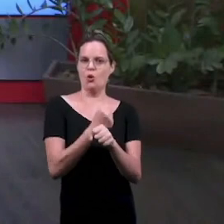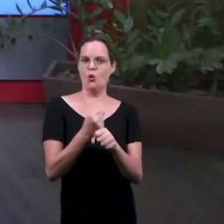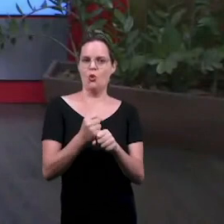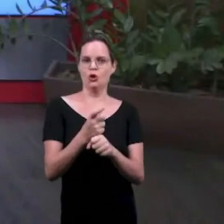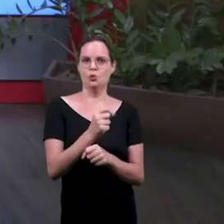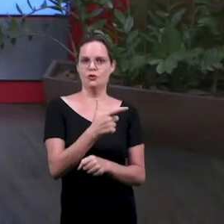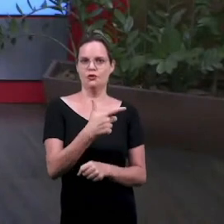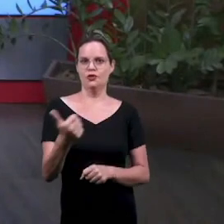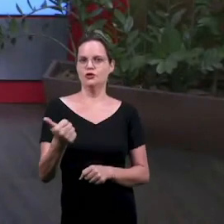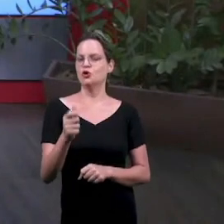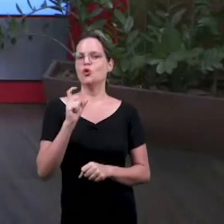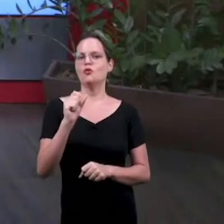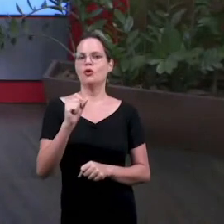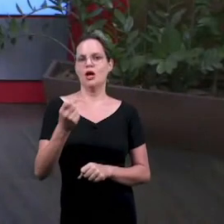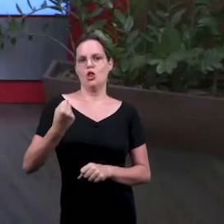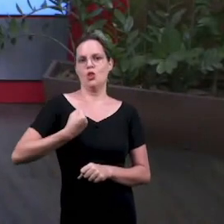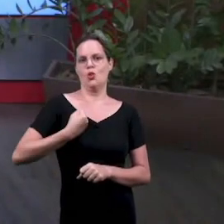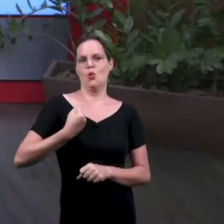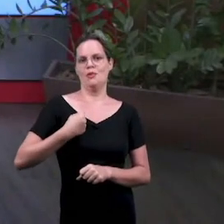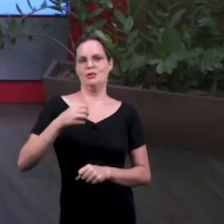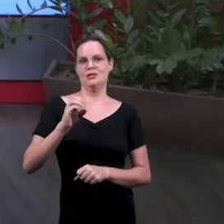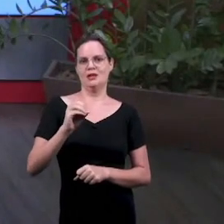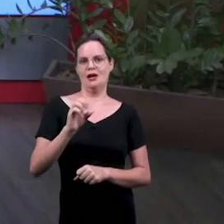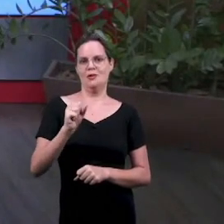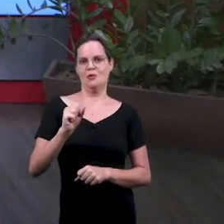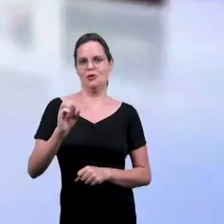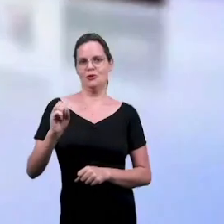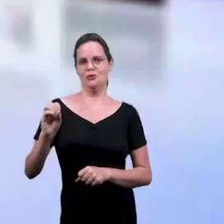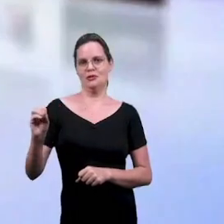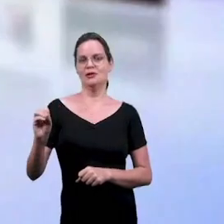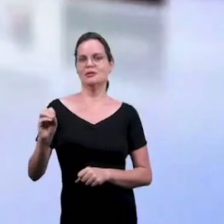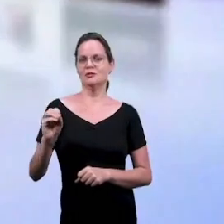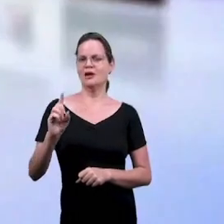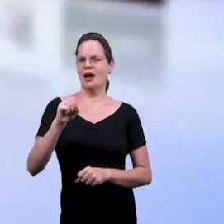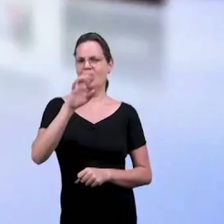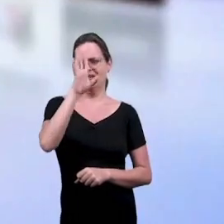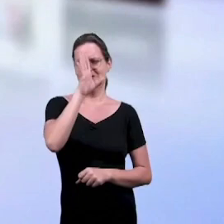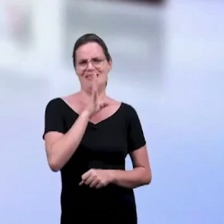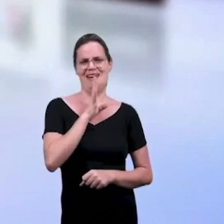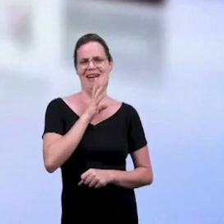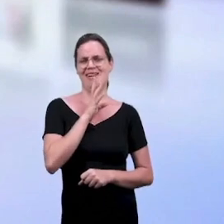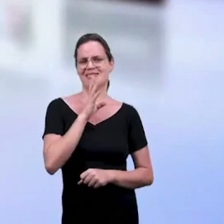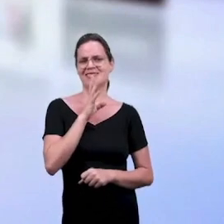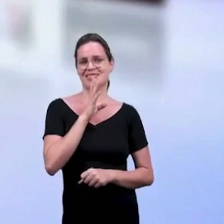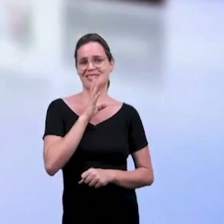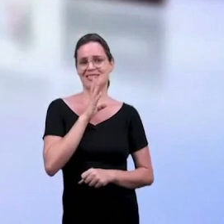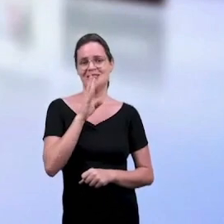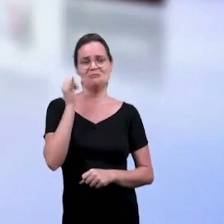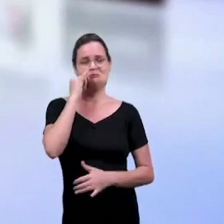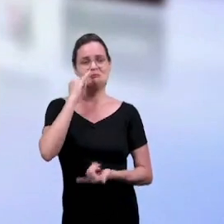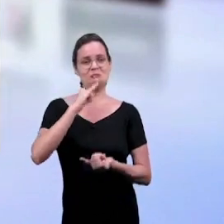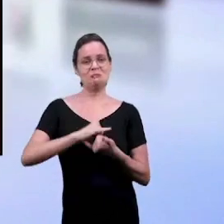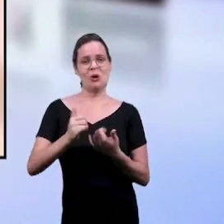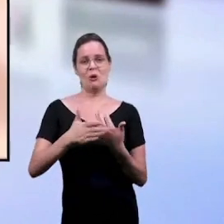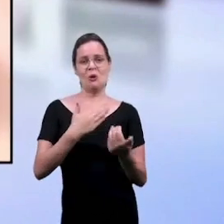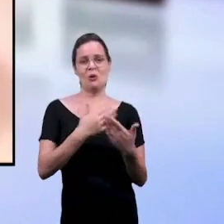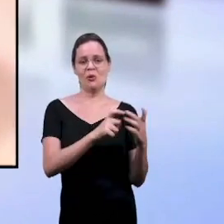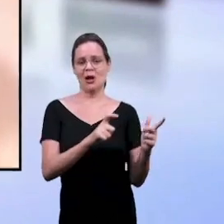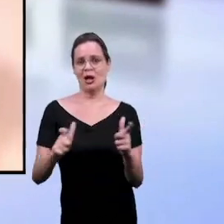Otro proyecto que marcó el año 2021 fue nuestro 0800, un servicio gratuito en